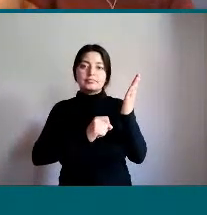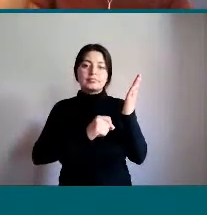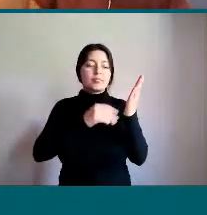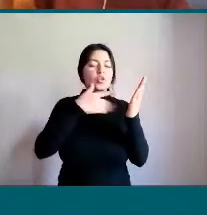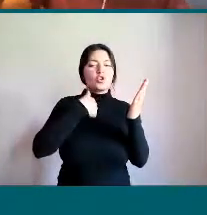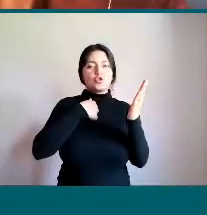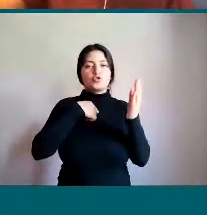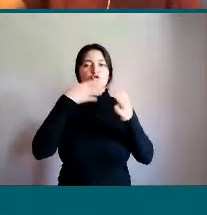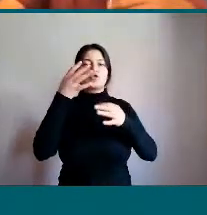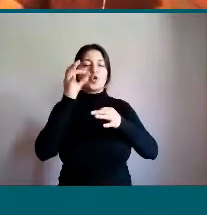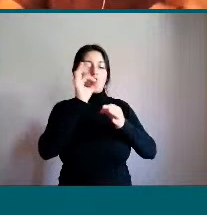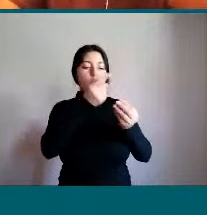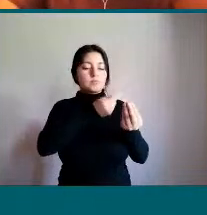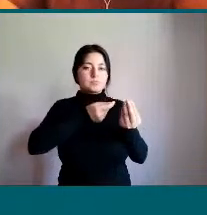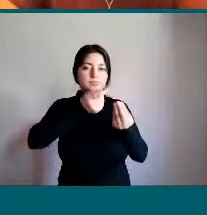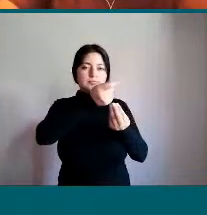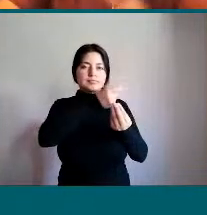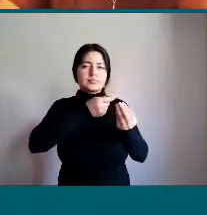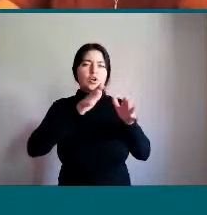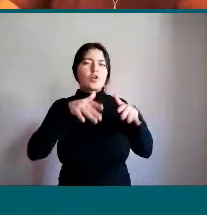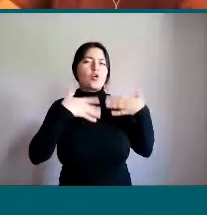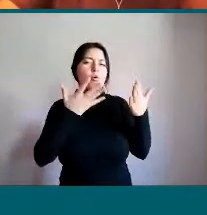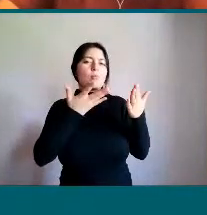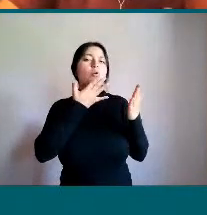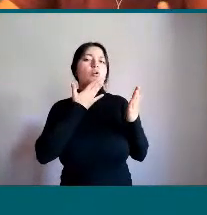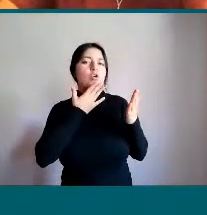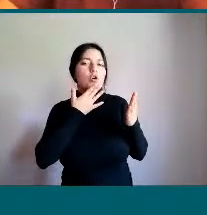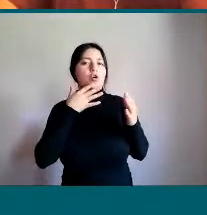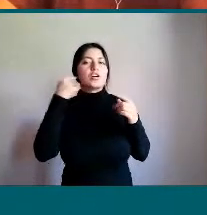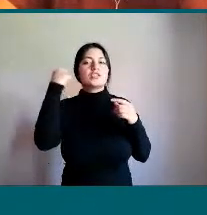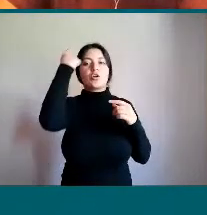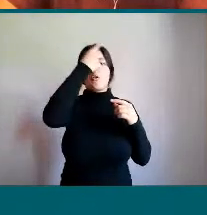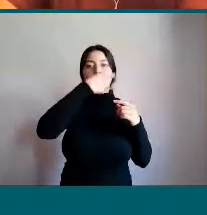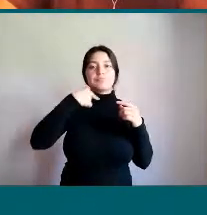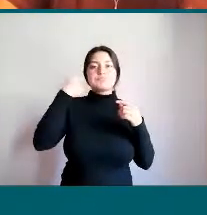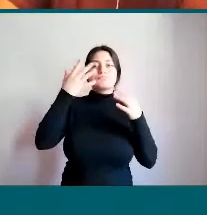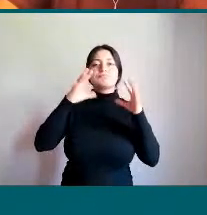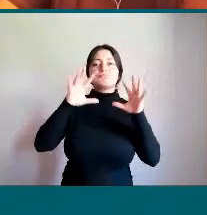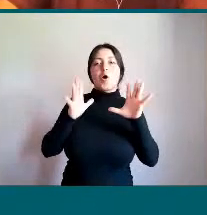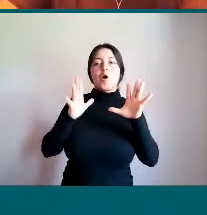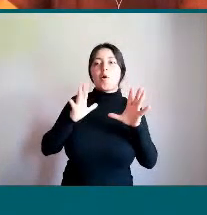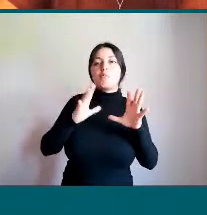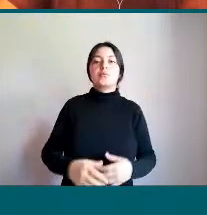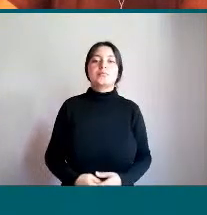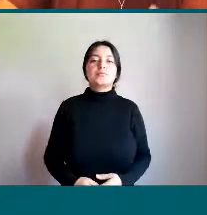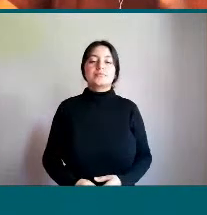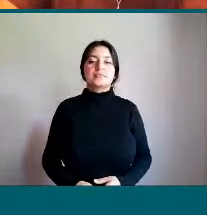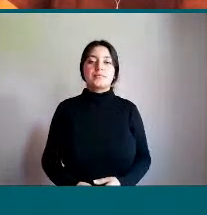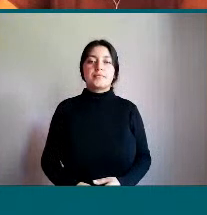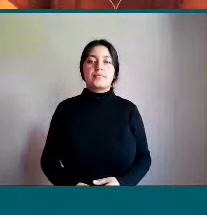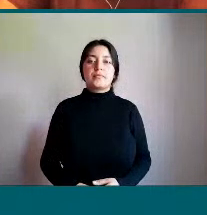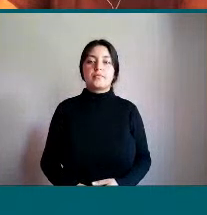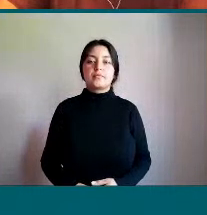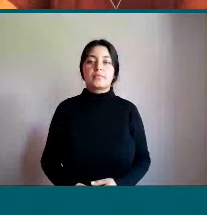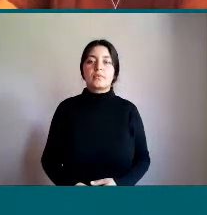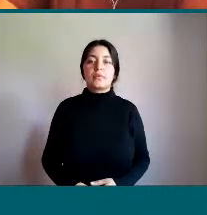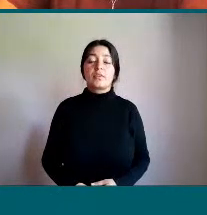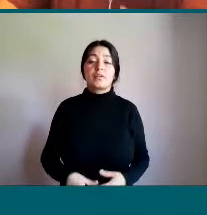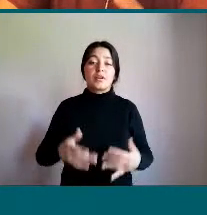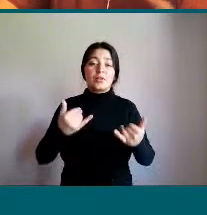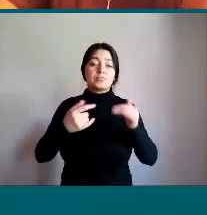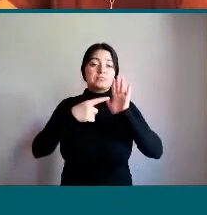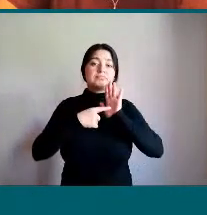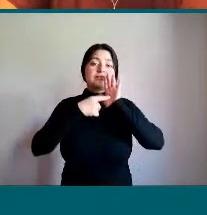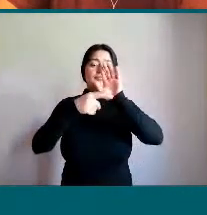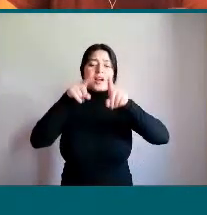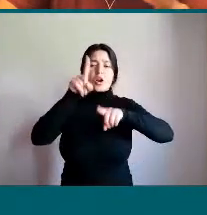es 1 y que es 4, lo decido o por colores o por caritas o como necesite. Entonces, ahora vamos a ver algunas ideas, ¿vale?